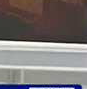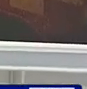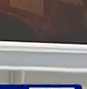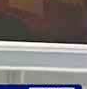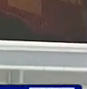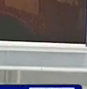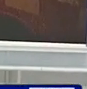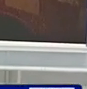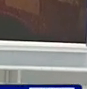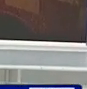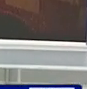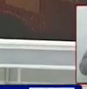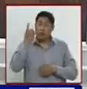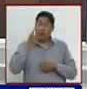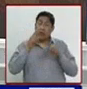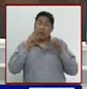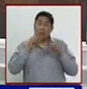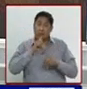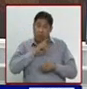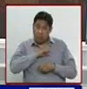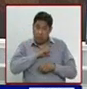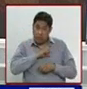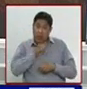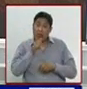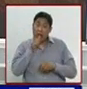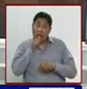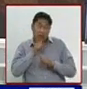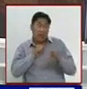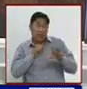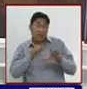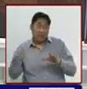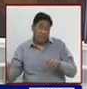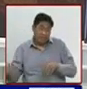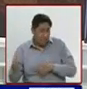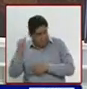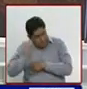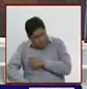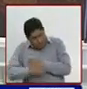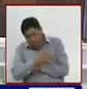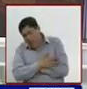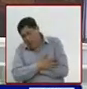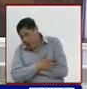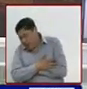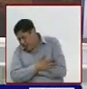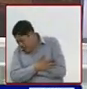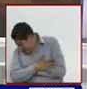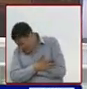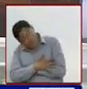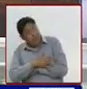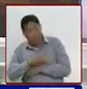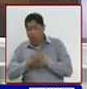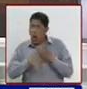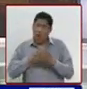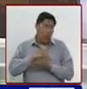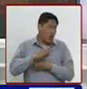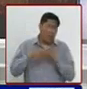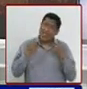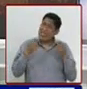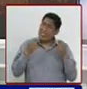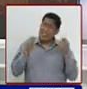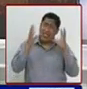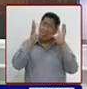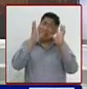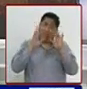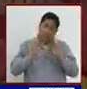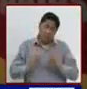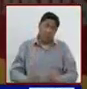casa. Hay un bombero herido, nos indican las autoridades justamente de esta institución, que hizo todo lo posible por apagar el fuego en esta casa.